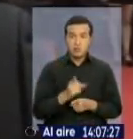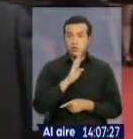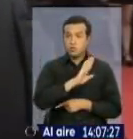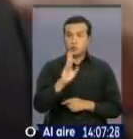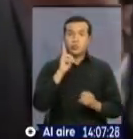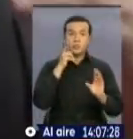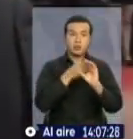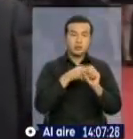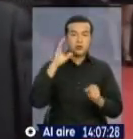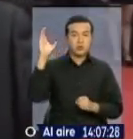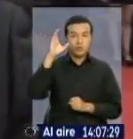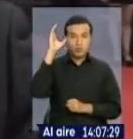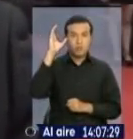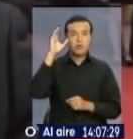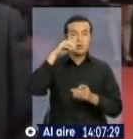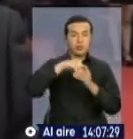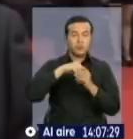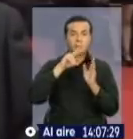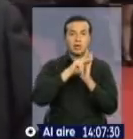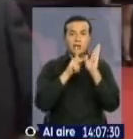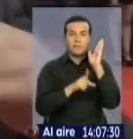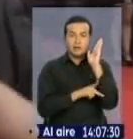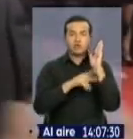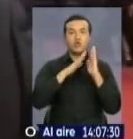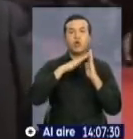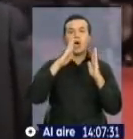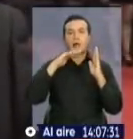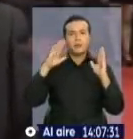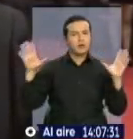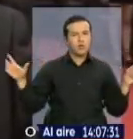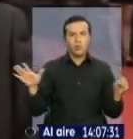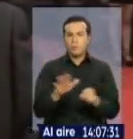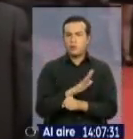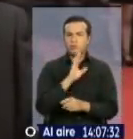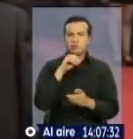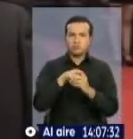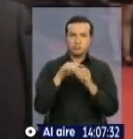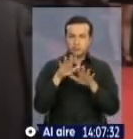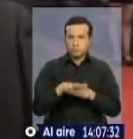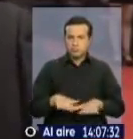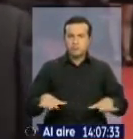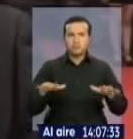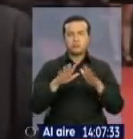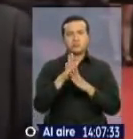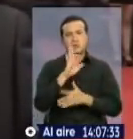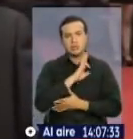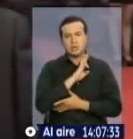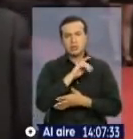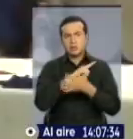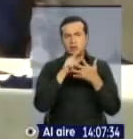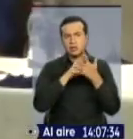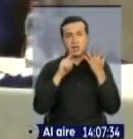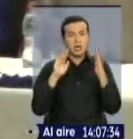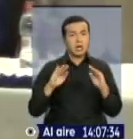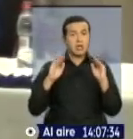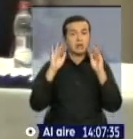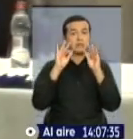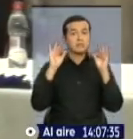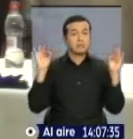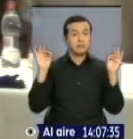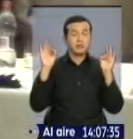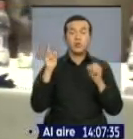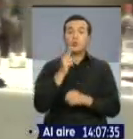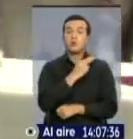en Colombia, en las instalaciones del Parlamento Andino, con toda la estructura que tiene, con todos los técnicos que tiene de primer nivel. Y aunque